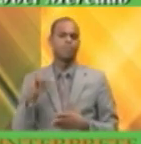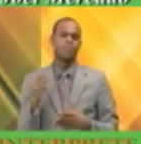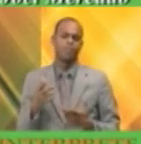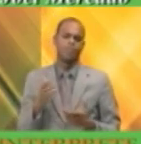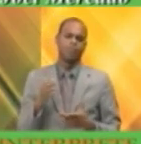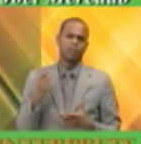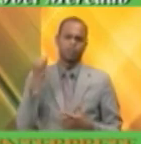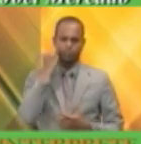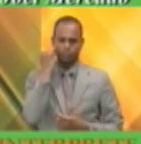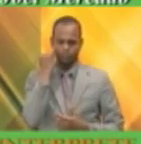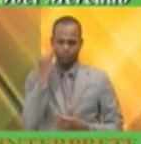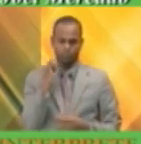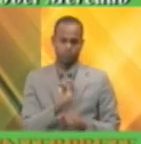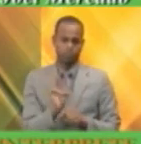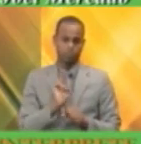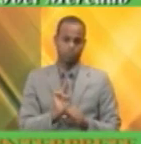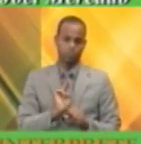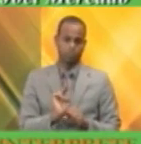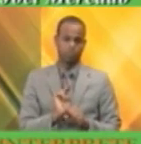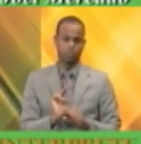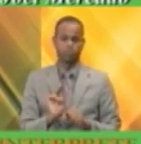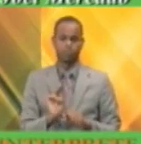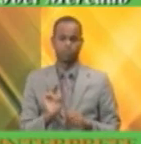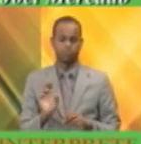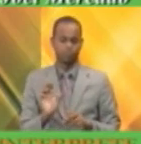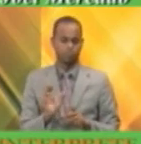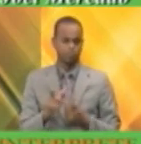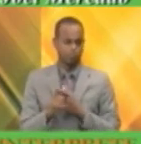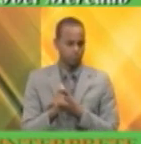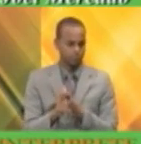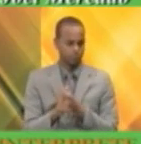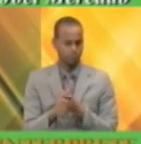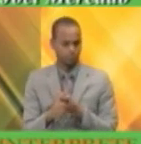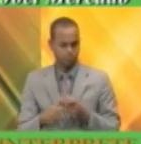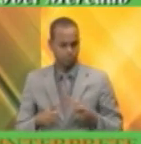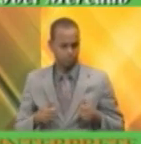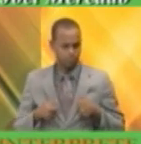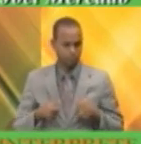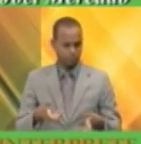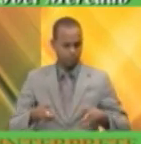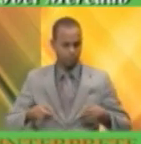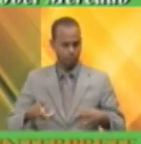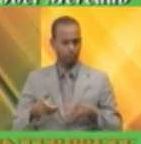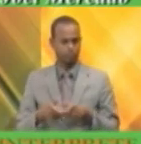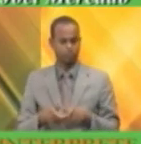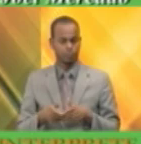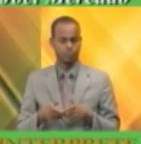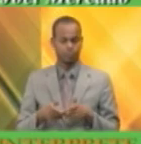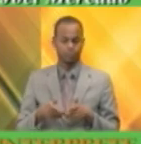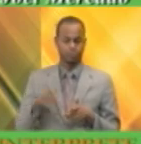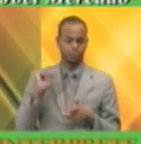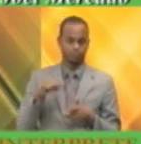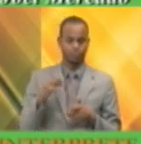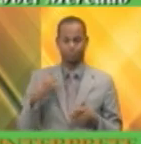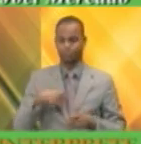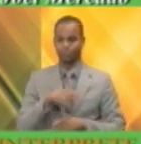más si vamos a utilizar en carrera, que casi no somos, precisamente no estamos compitiendo en eso porque no